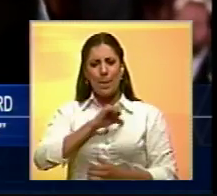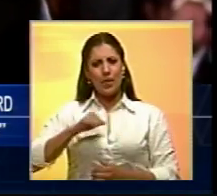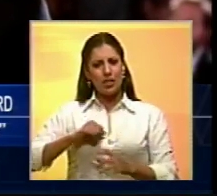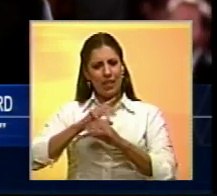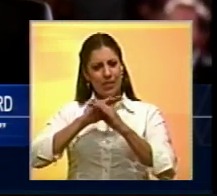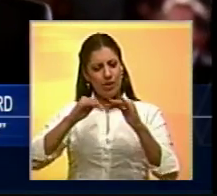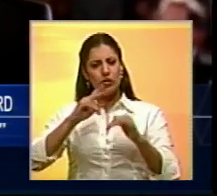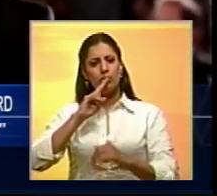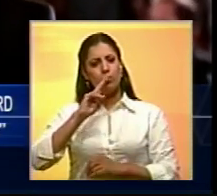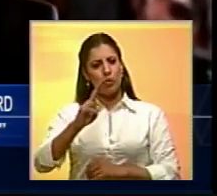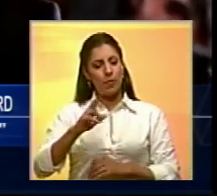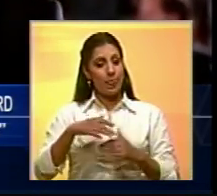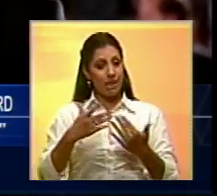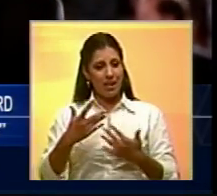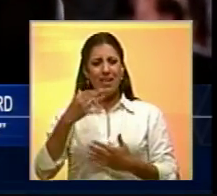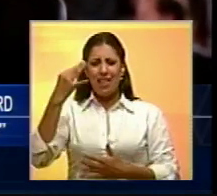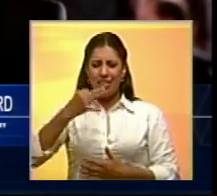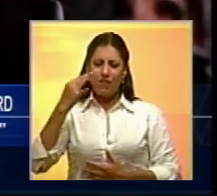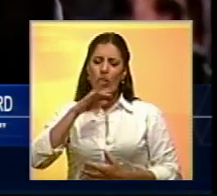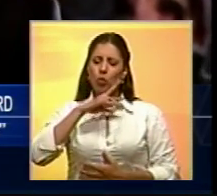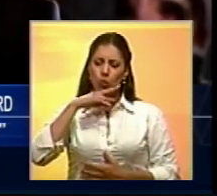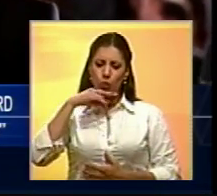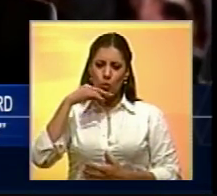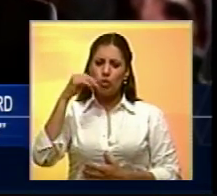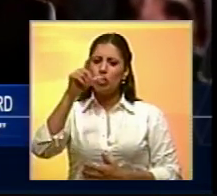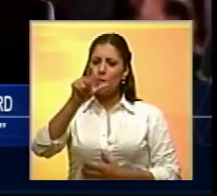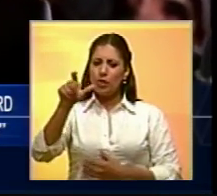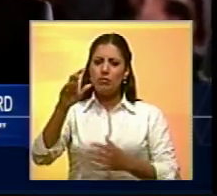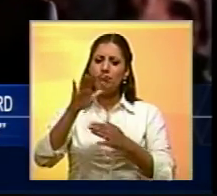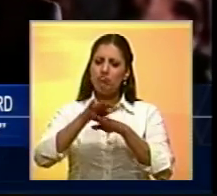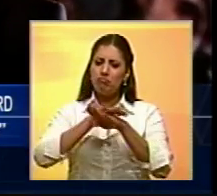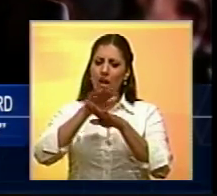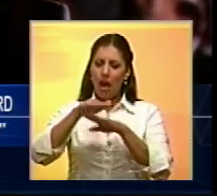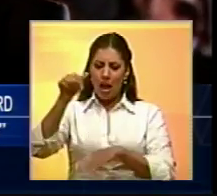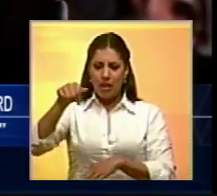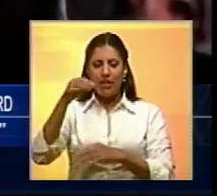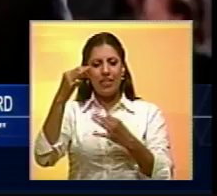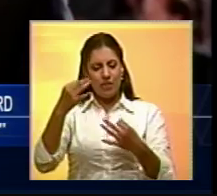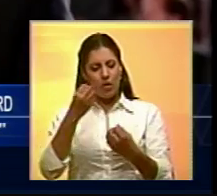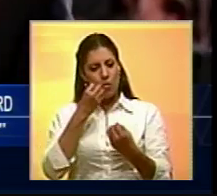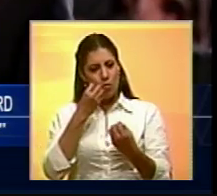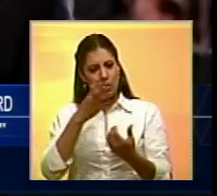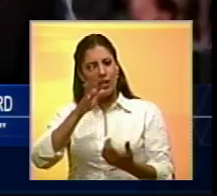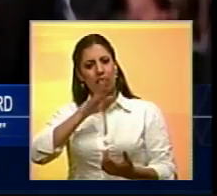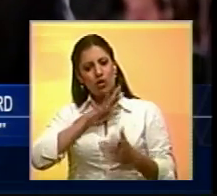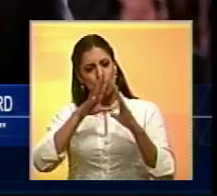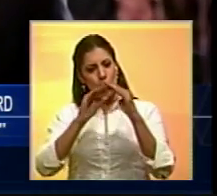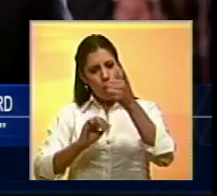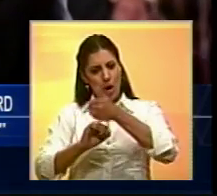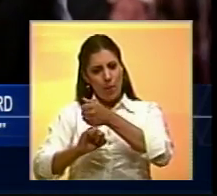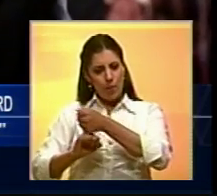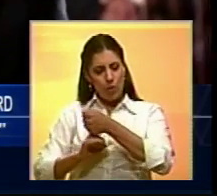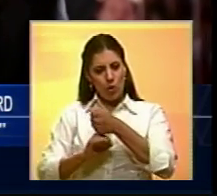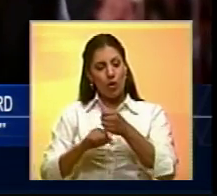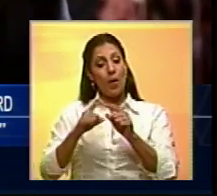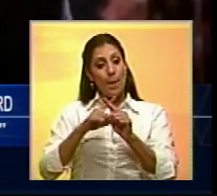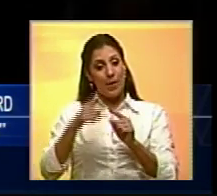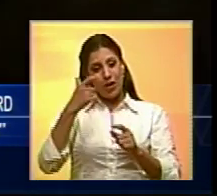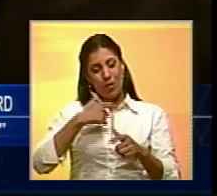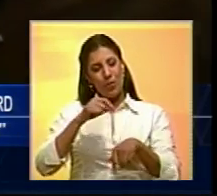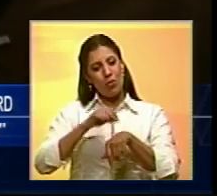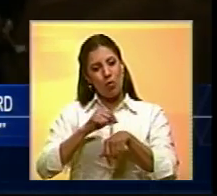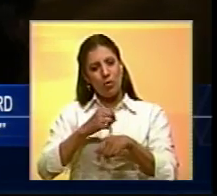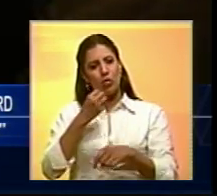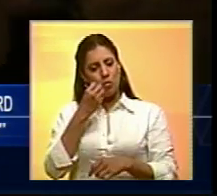personal y respondió: "Es realmente dulce, todo el mundo ha sido amable aquí, es realmente bueno tener todo el apoyo. Al parecer es un